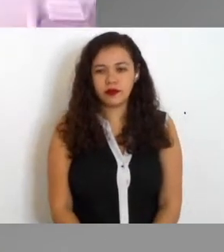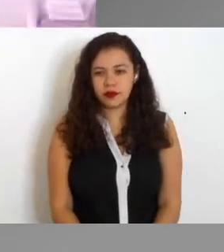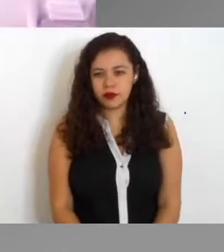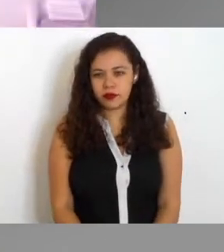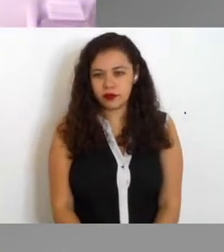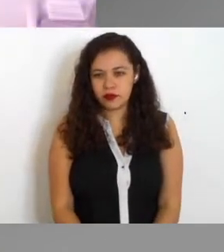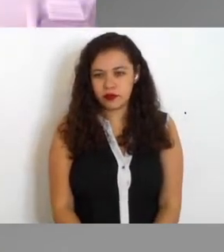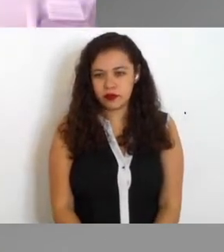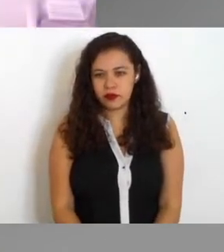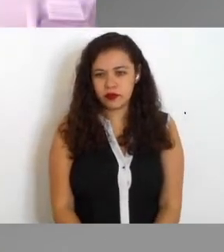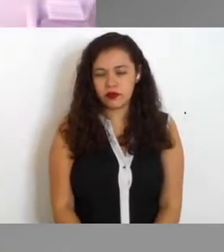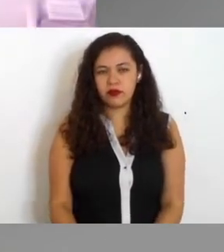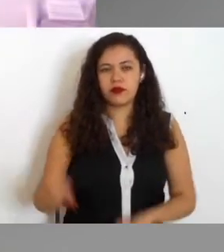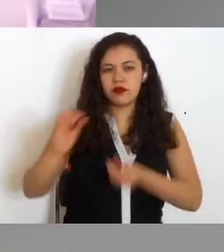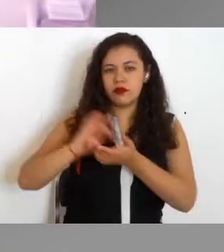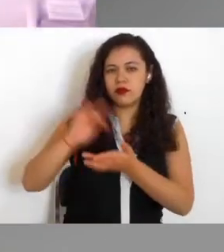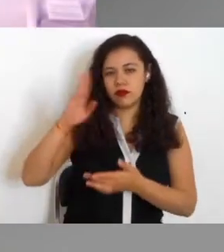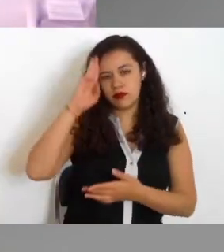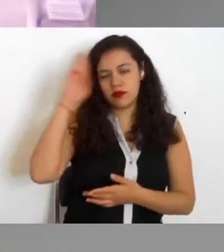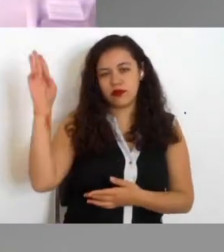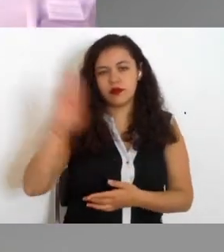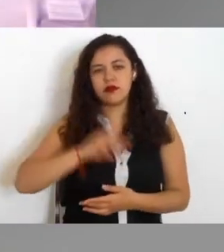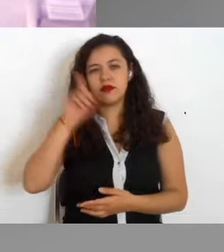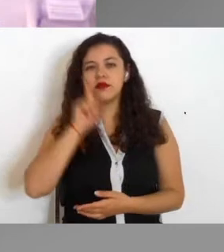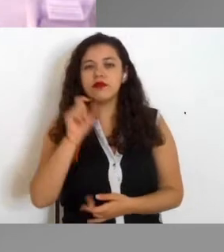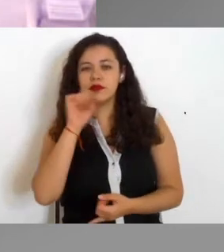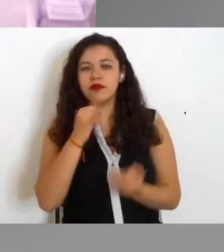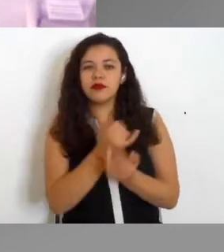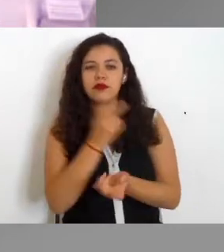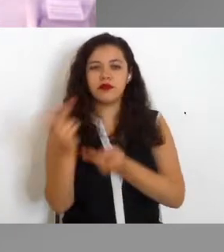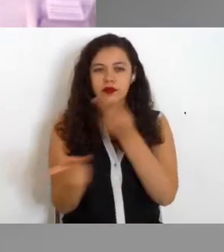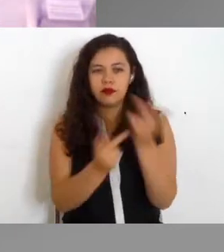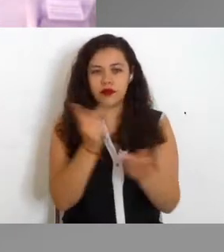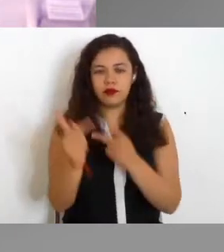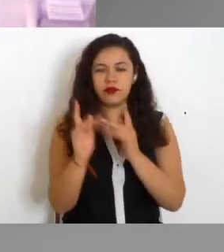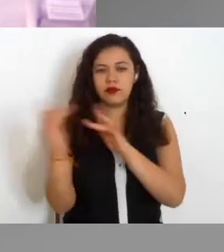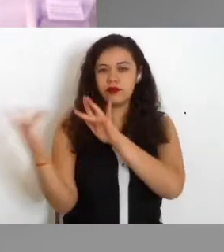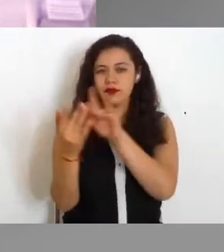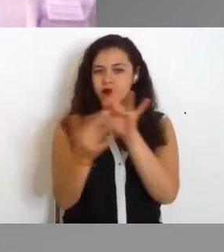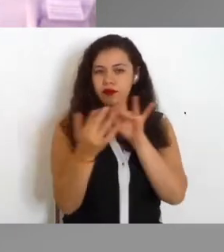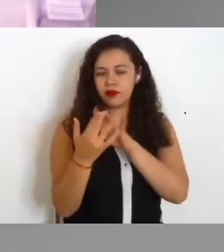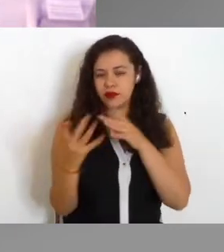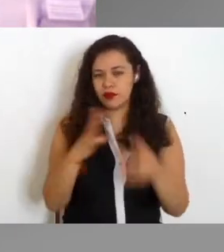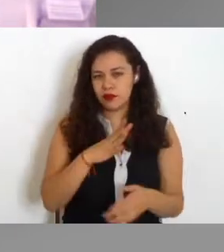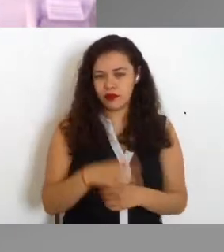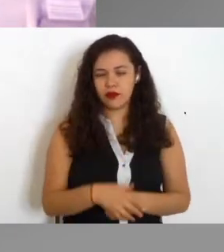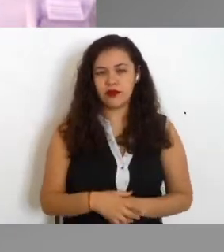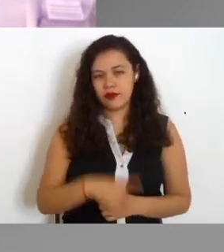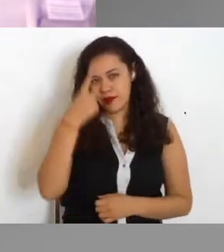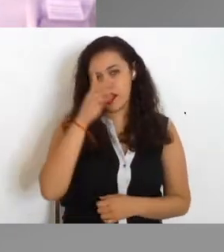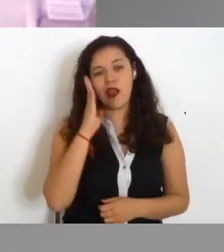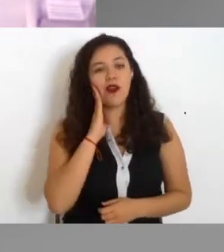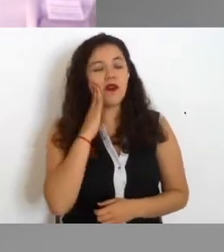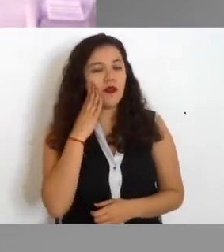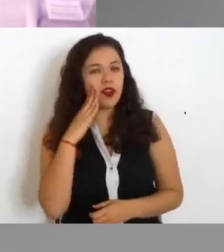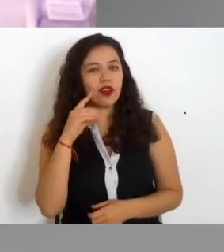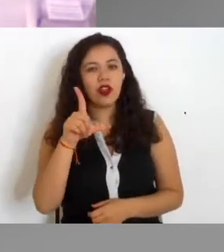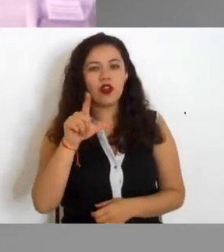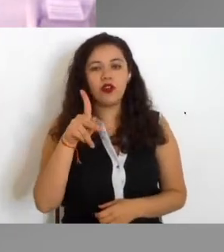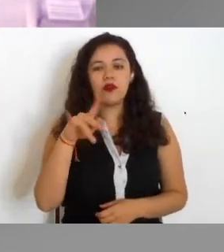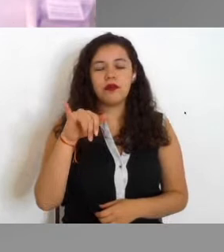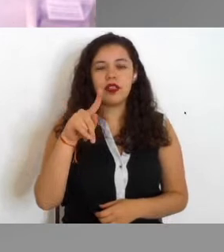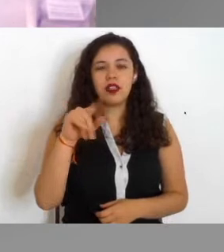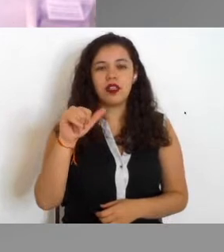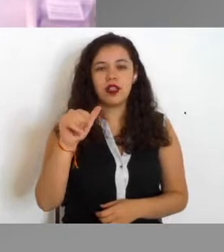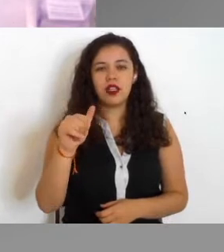Muchas gracias, maestra. También tenemos algunas preguntas hechas a través de las redes sociales. A través de Facebook, Lupita Gallegos nos pregunta,